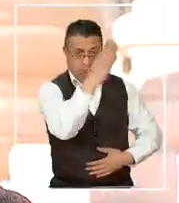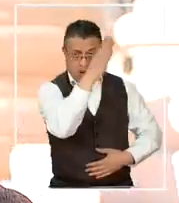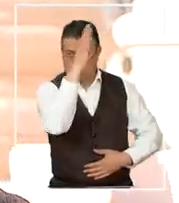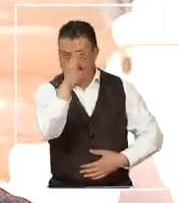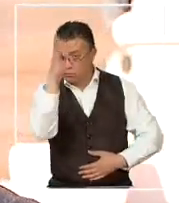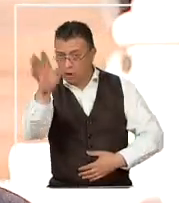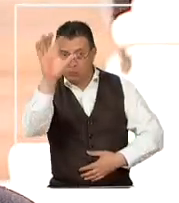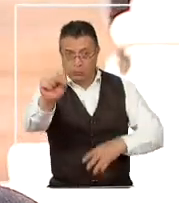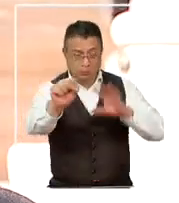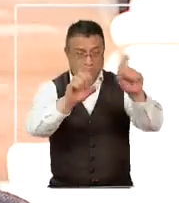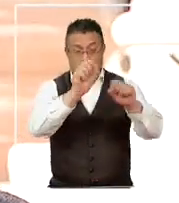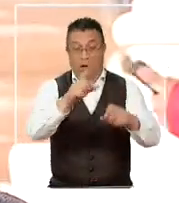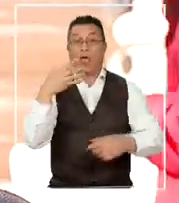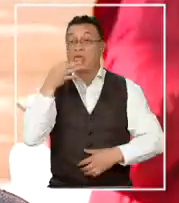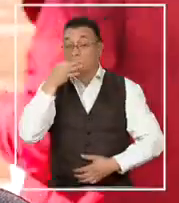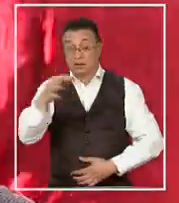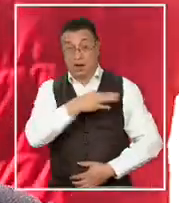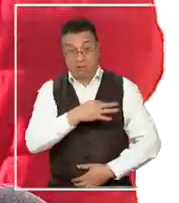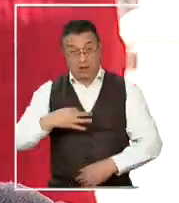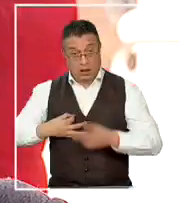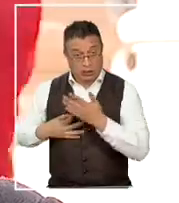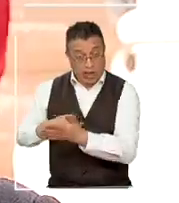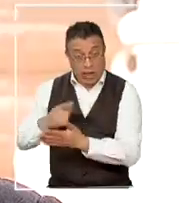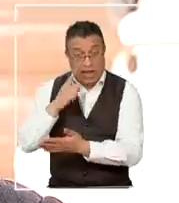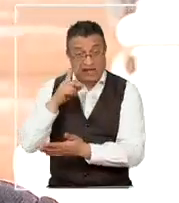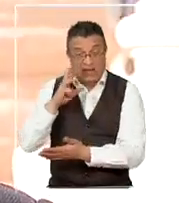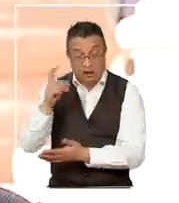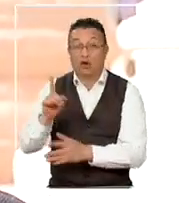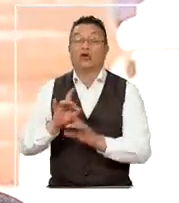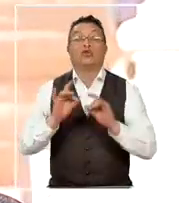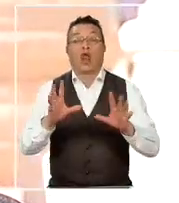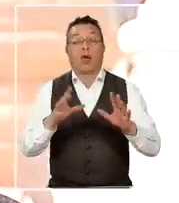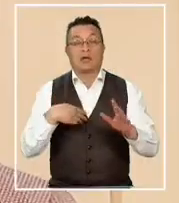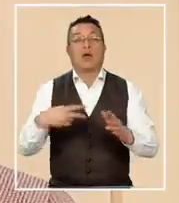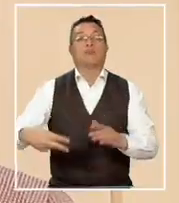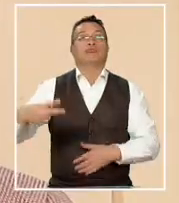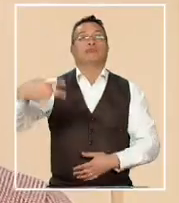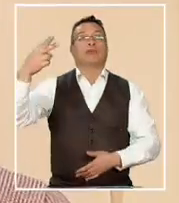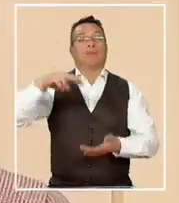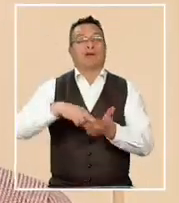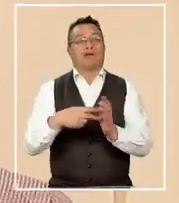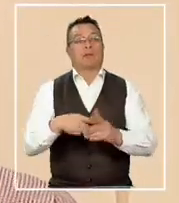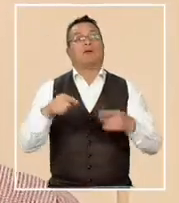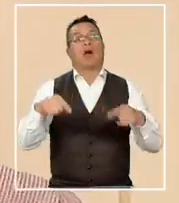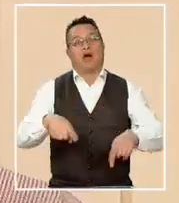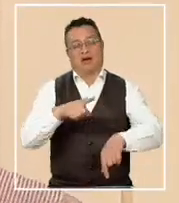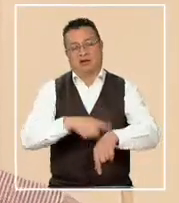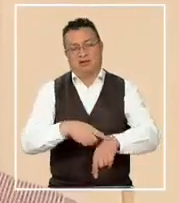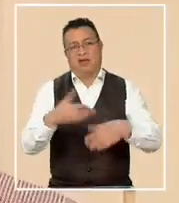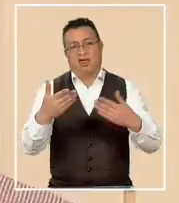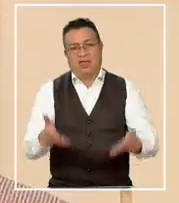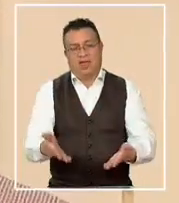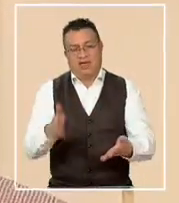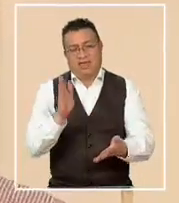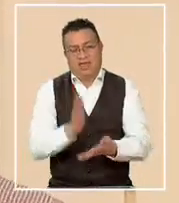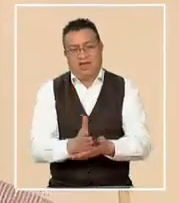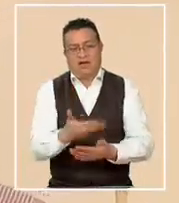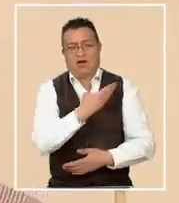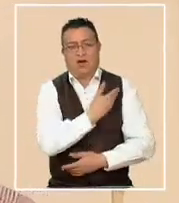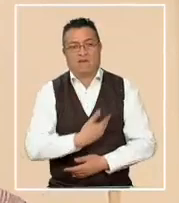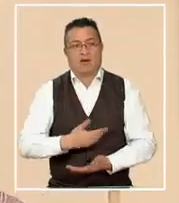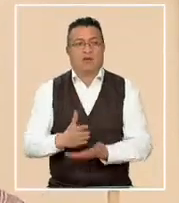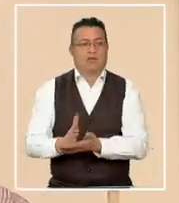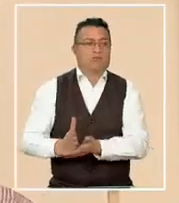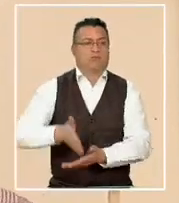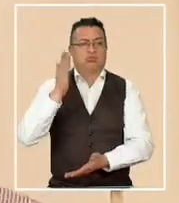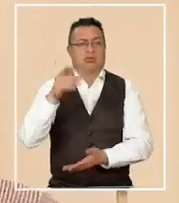error, según lo que ha dicho la propia ministra del Interior, simplemente está escalando el problema. Creo que llegó el momento de que el gobierno tome una determinación,